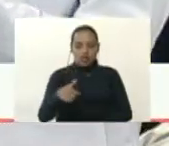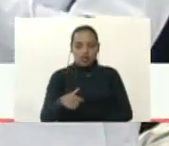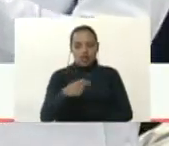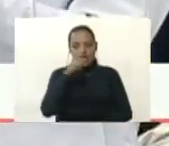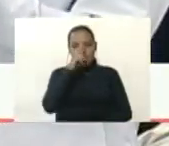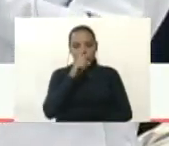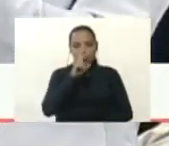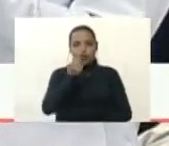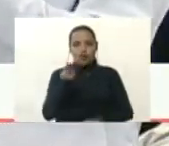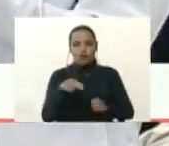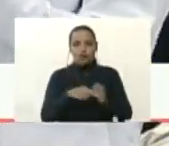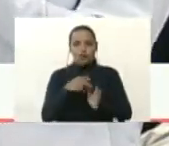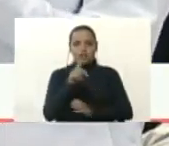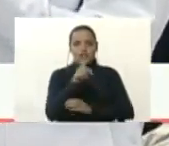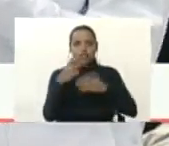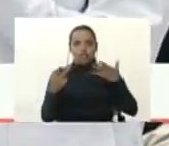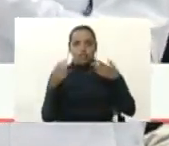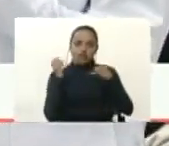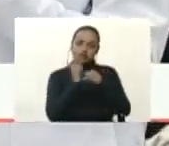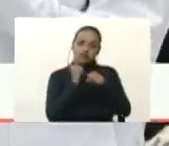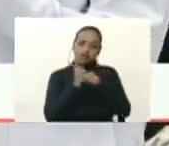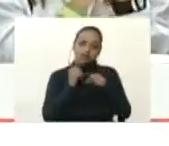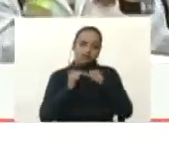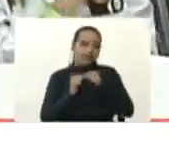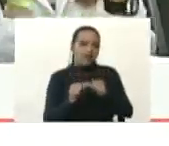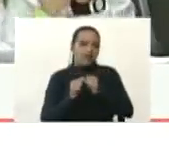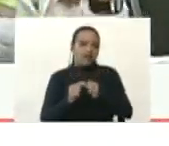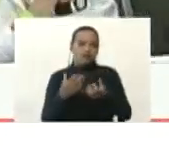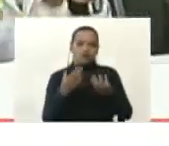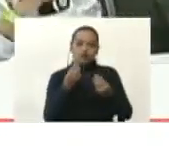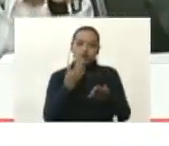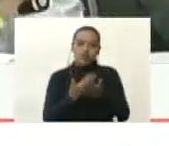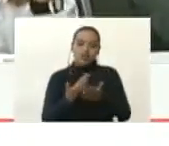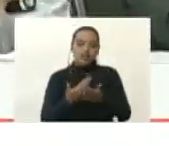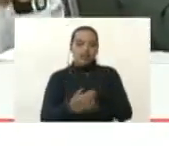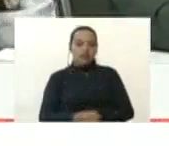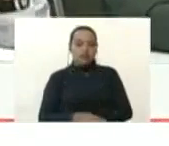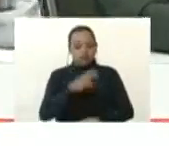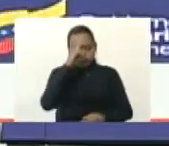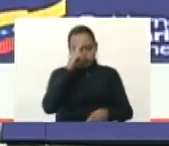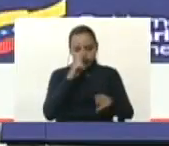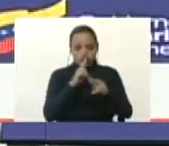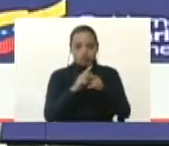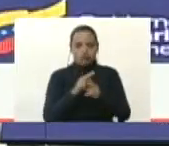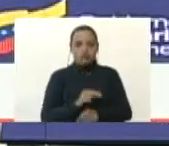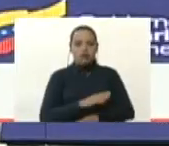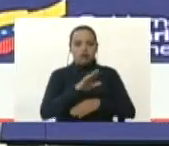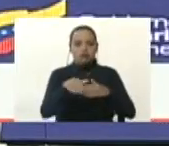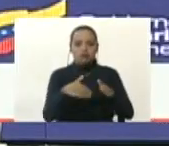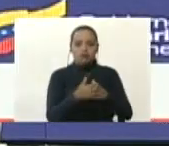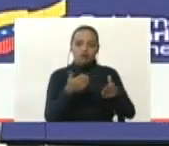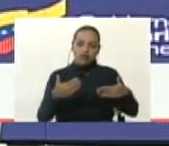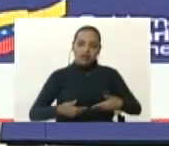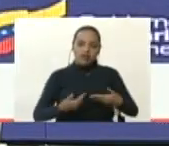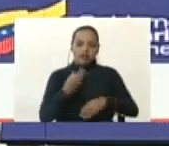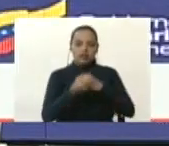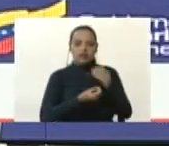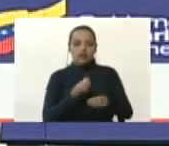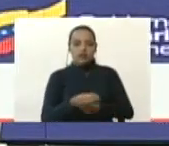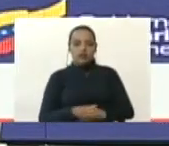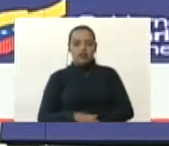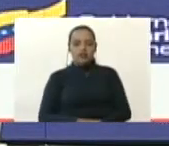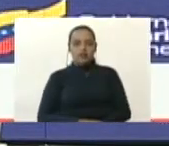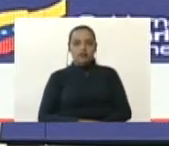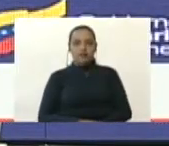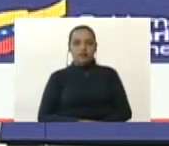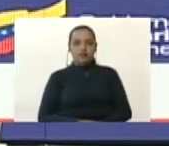bregando, trabajando. Muchas gracias, hermano. Mi reconocimiento por todo el esfuerzo hecho. Fernando González,